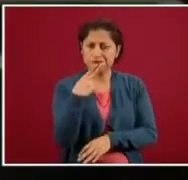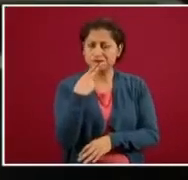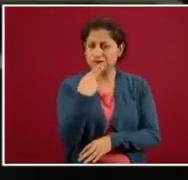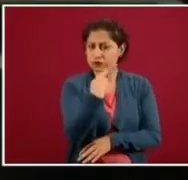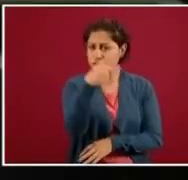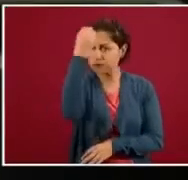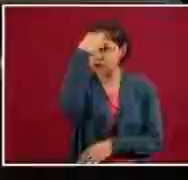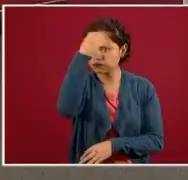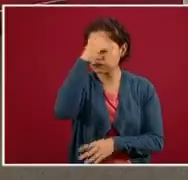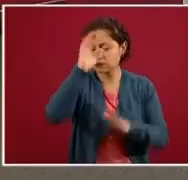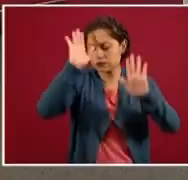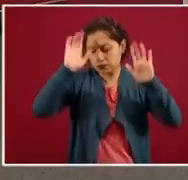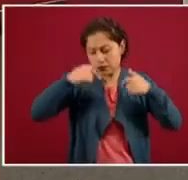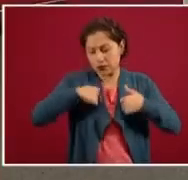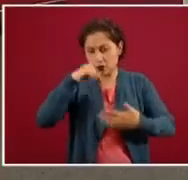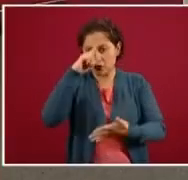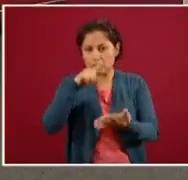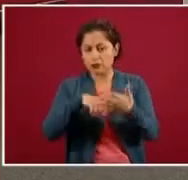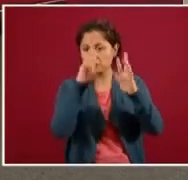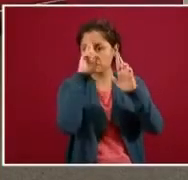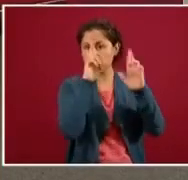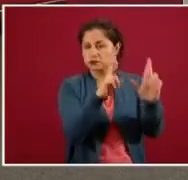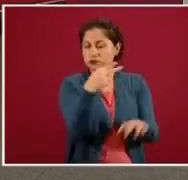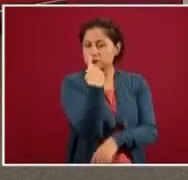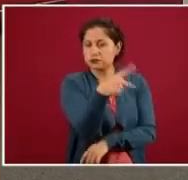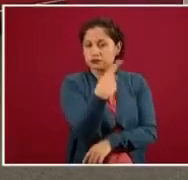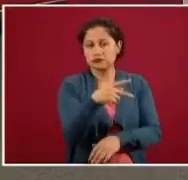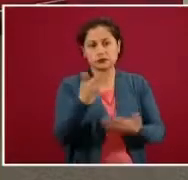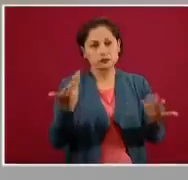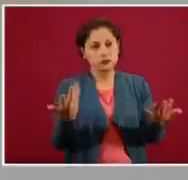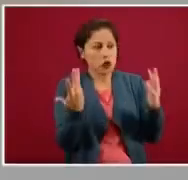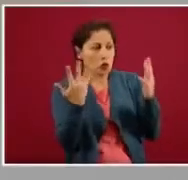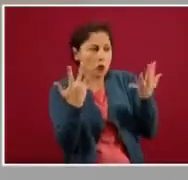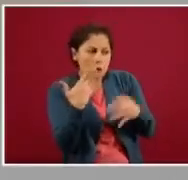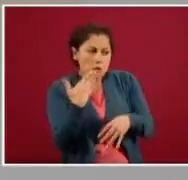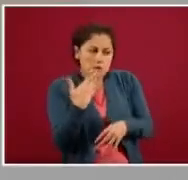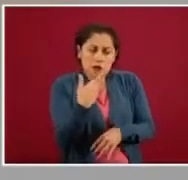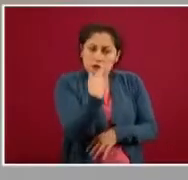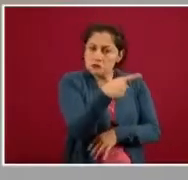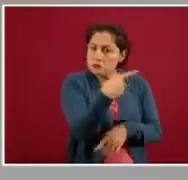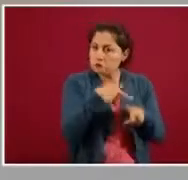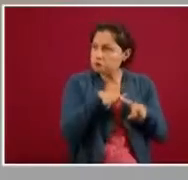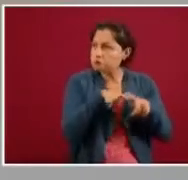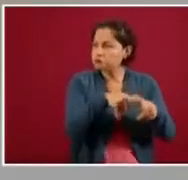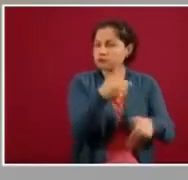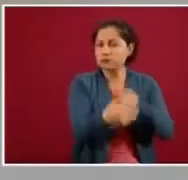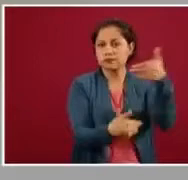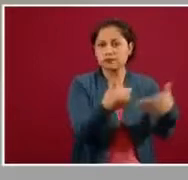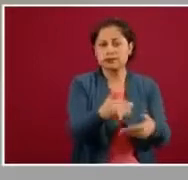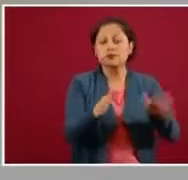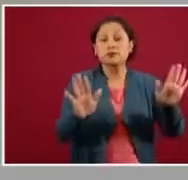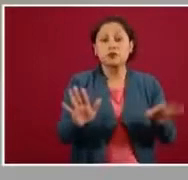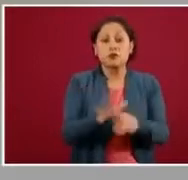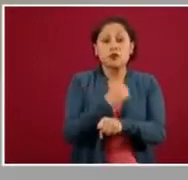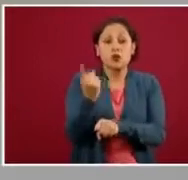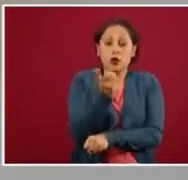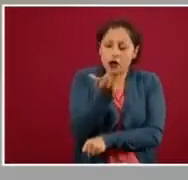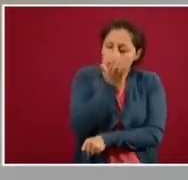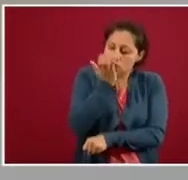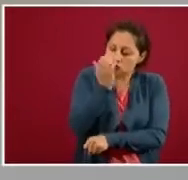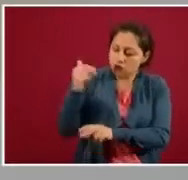respetarlos, celebrarlos, honrarlos, en la medida en que proceden de tradiciones, la mayoría de